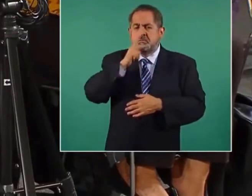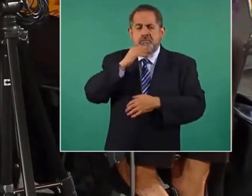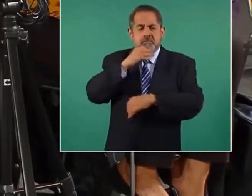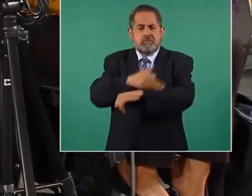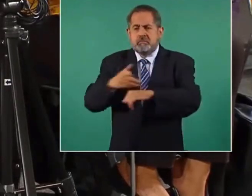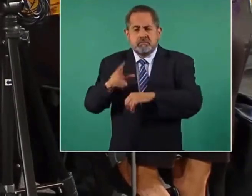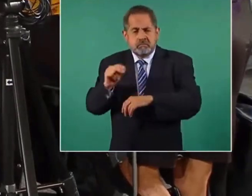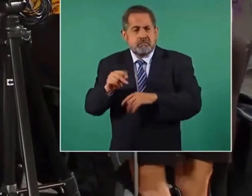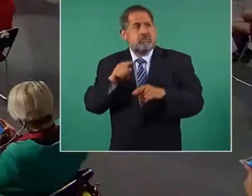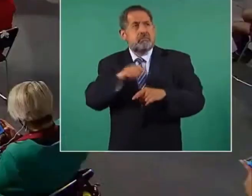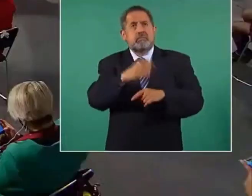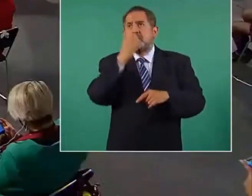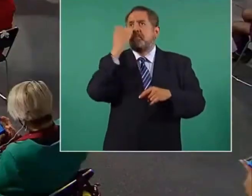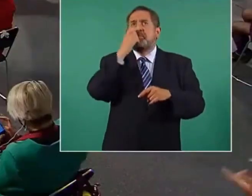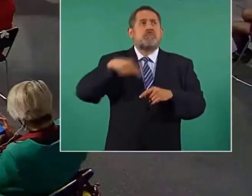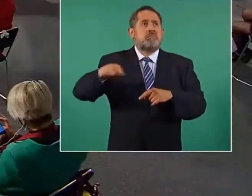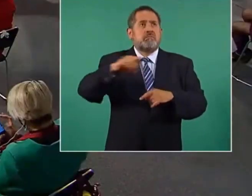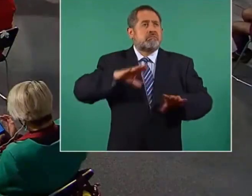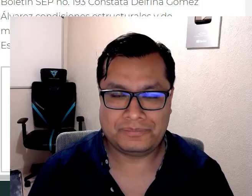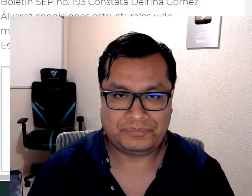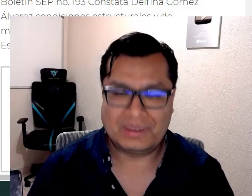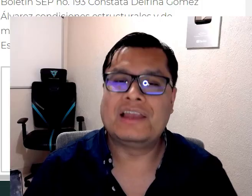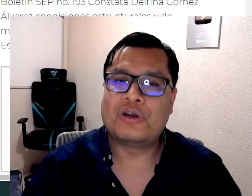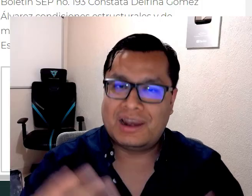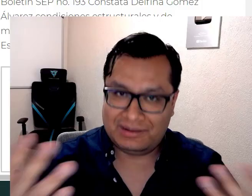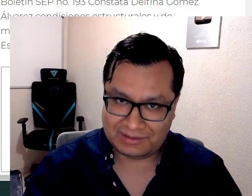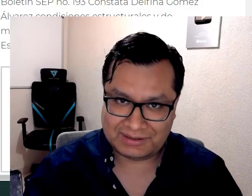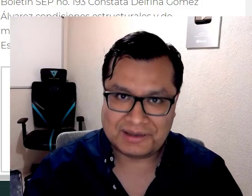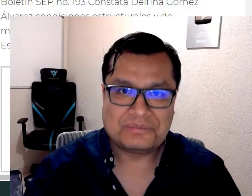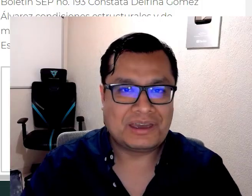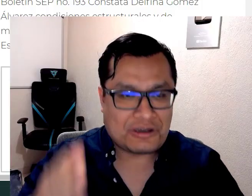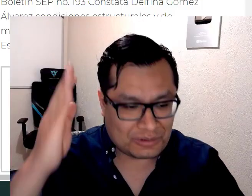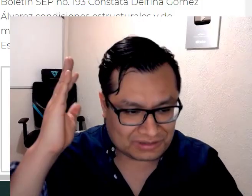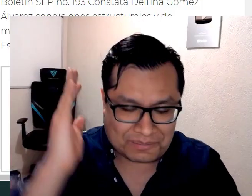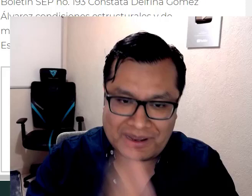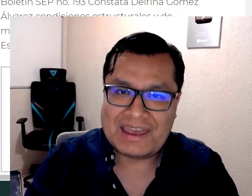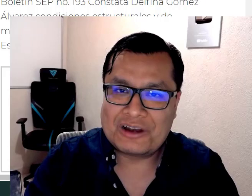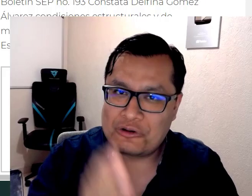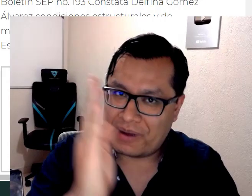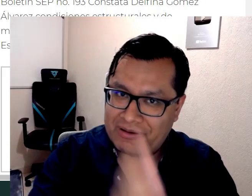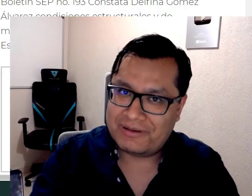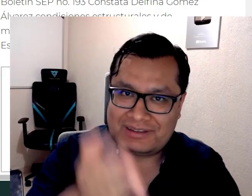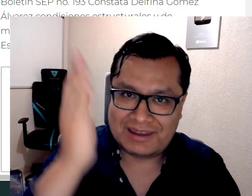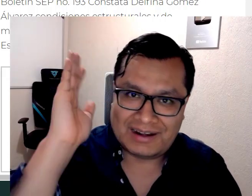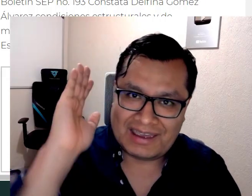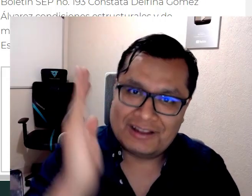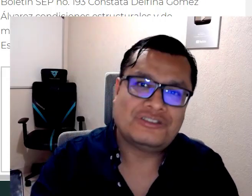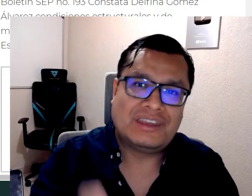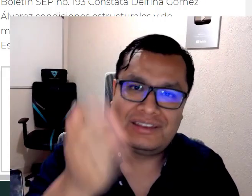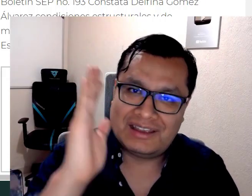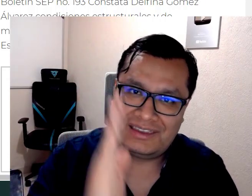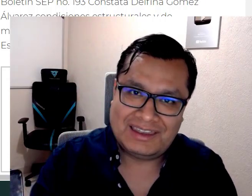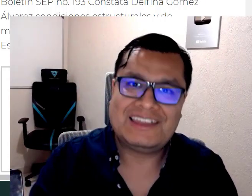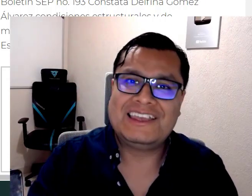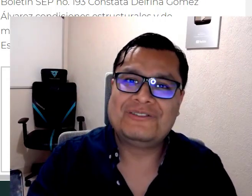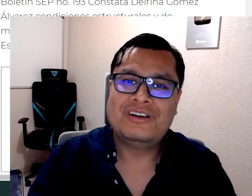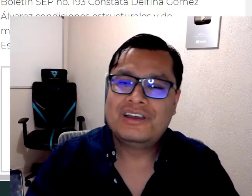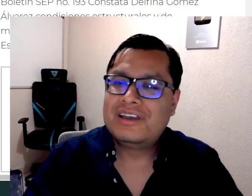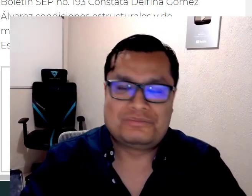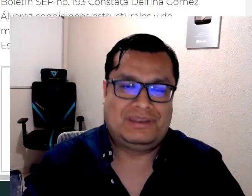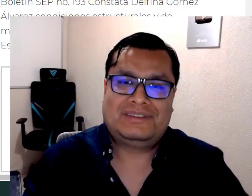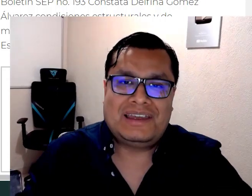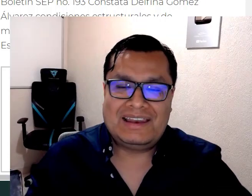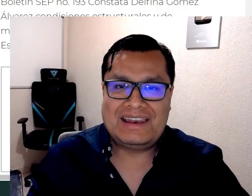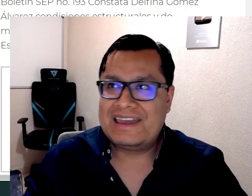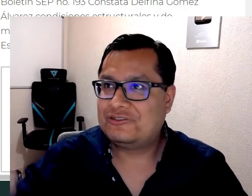condiciones de esta escuela no lo permiten y lo que les decía ven como siempre el culpable va a ser el docente el directivo